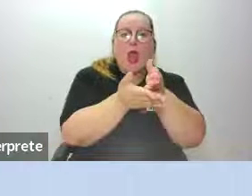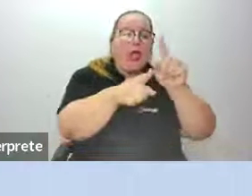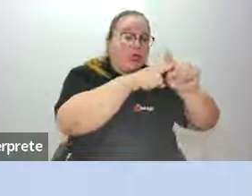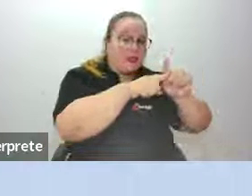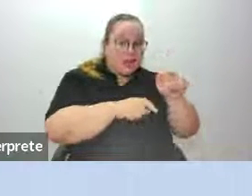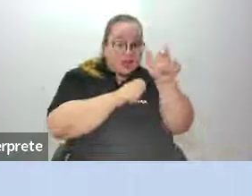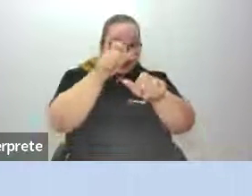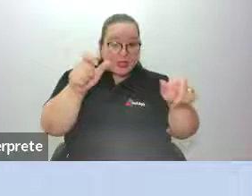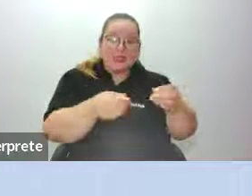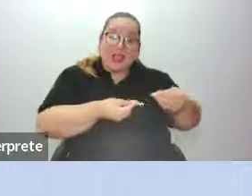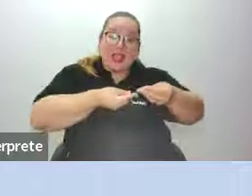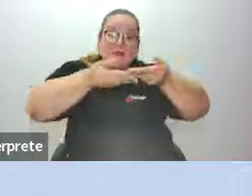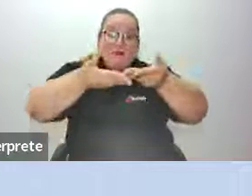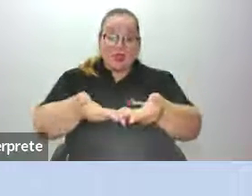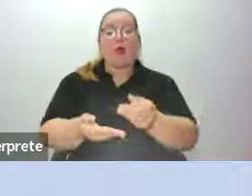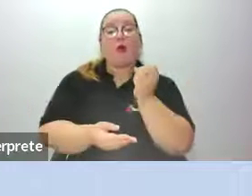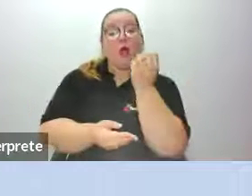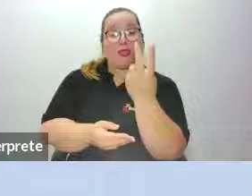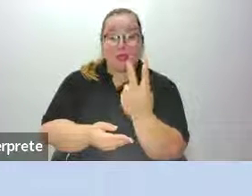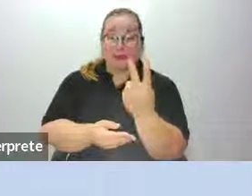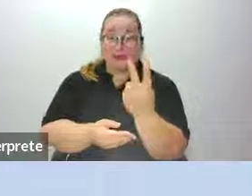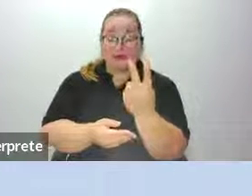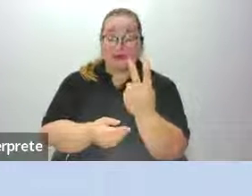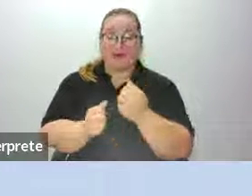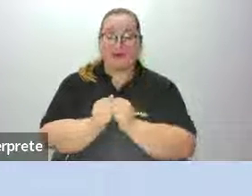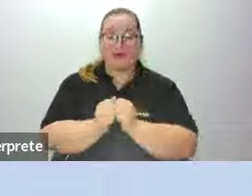hemos invitado especialmente a dos de ellas.